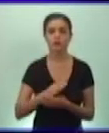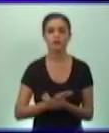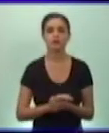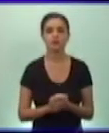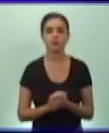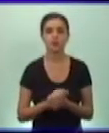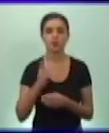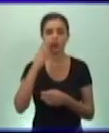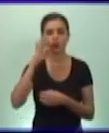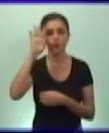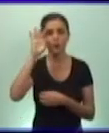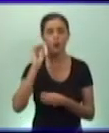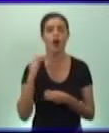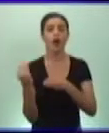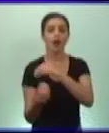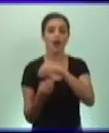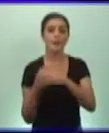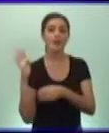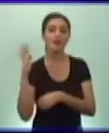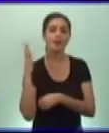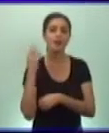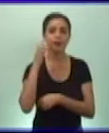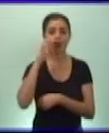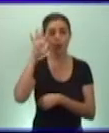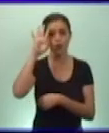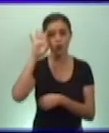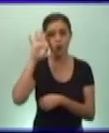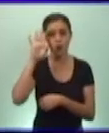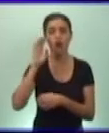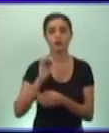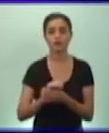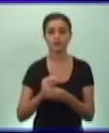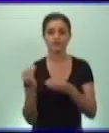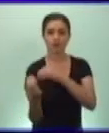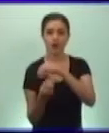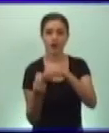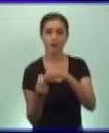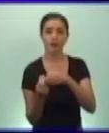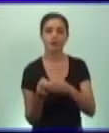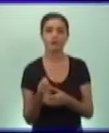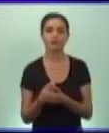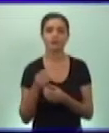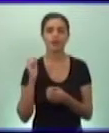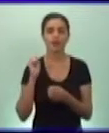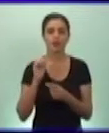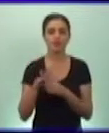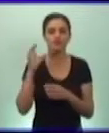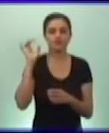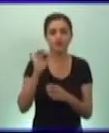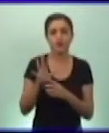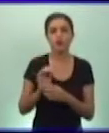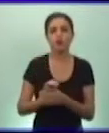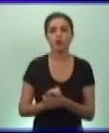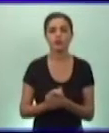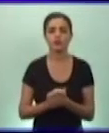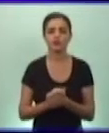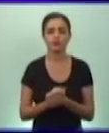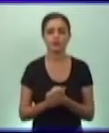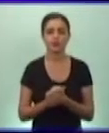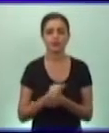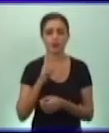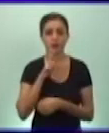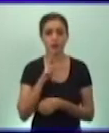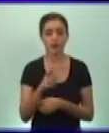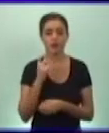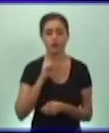Y es importante tener esto en cuenta para el estudio de la geografía cubana y por supuesto para su clima. Entonces sigamos con la respuesta en la